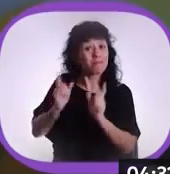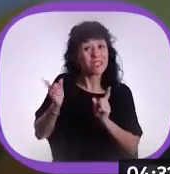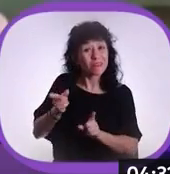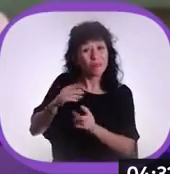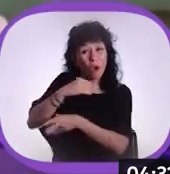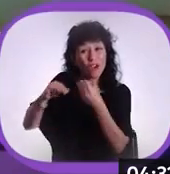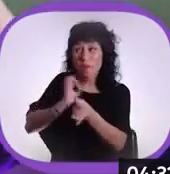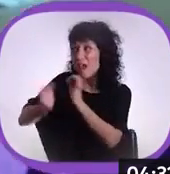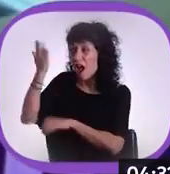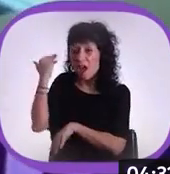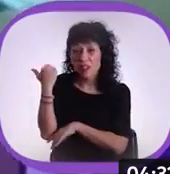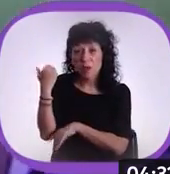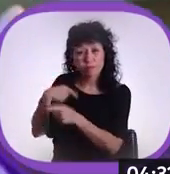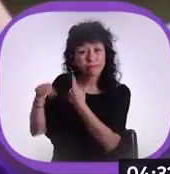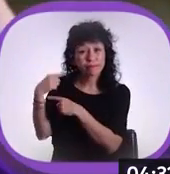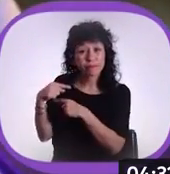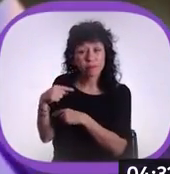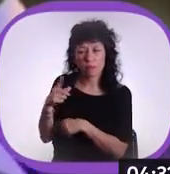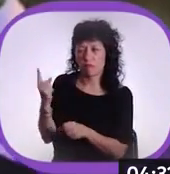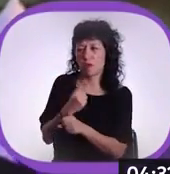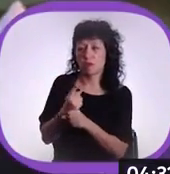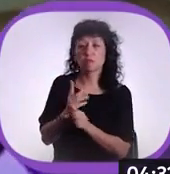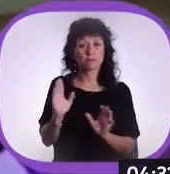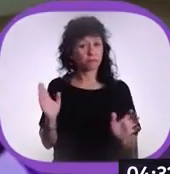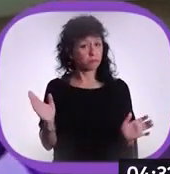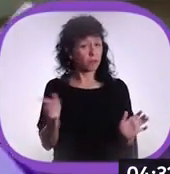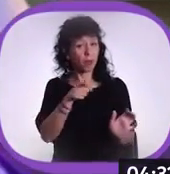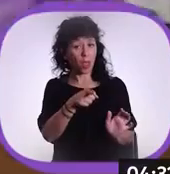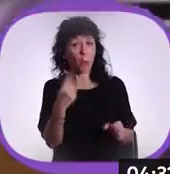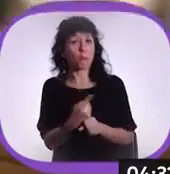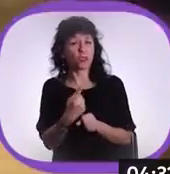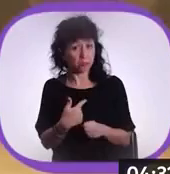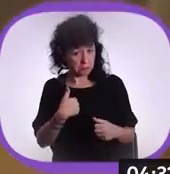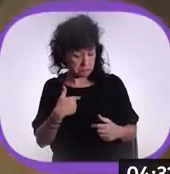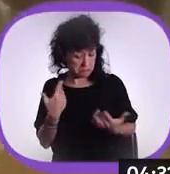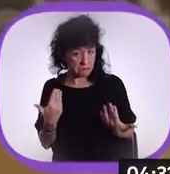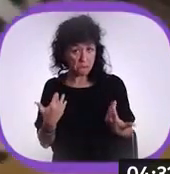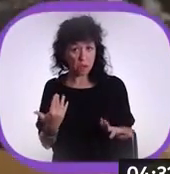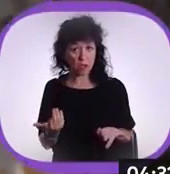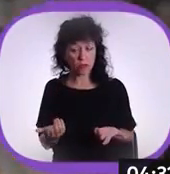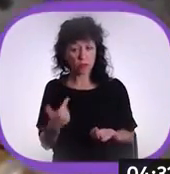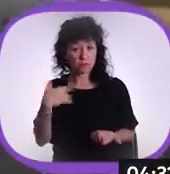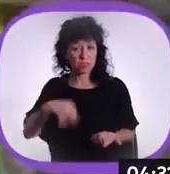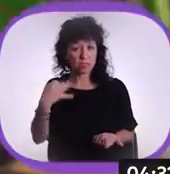Es imposible. Tal vez para ti, pero no para alguien con grandeza en las venas.